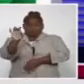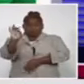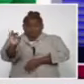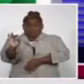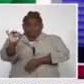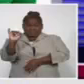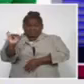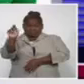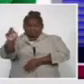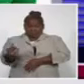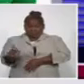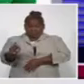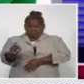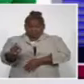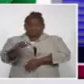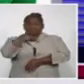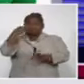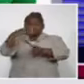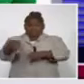una letalidad para Cuba de